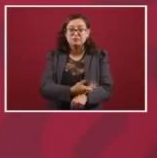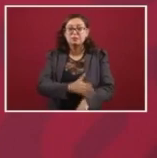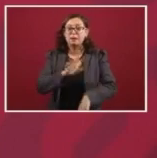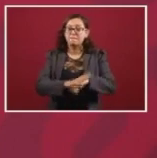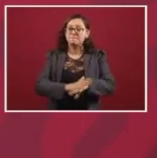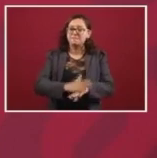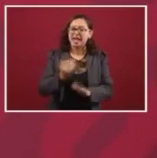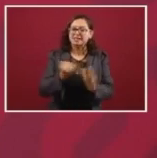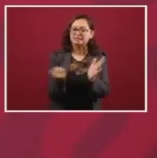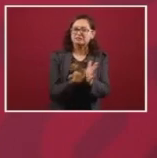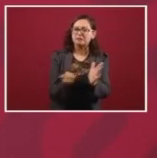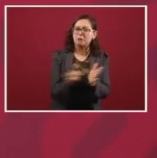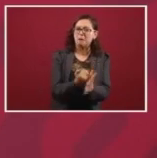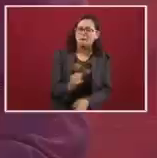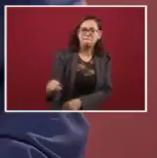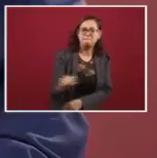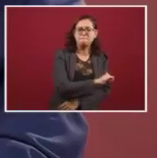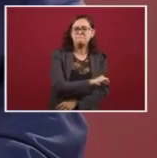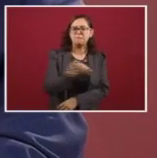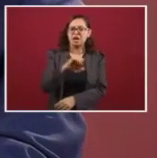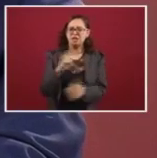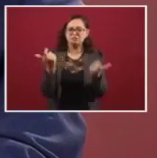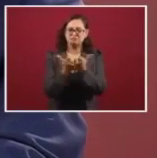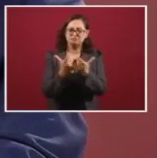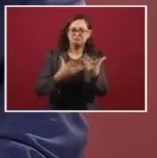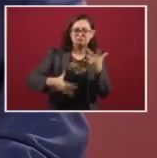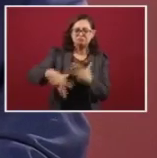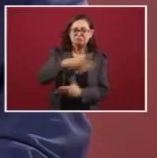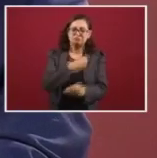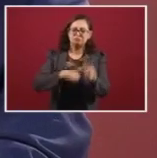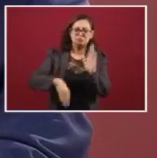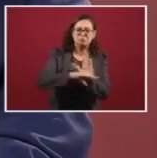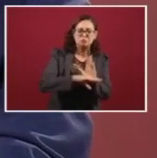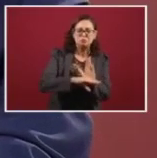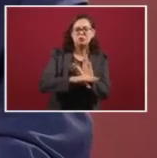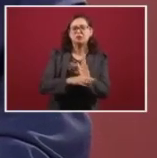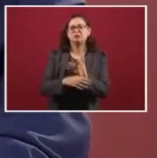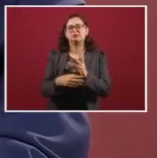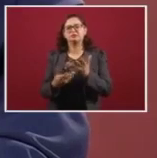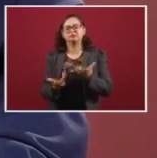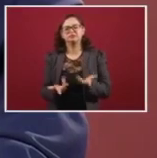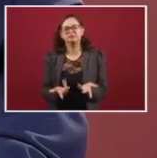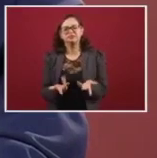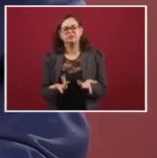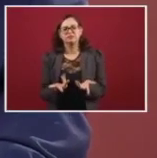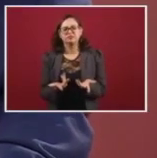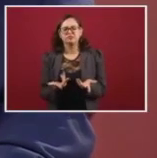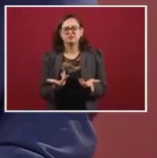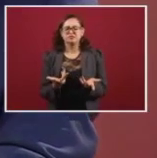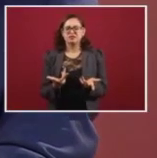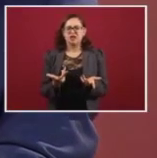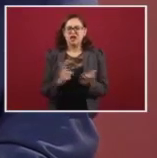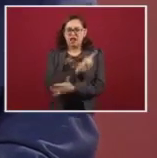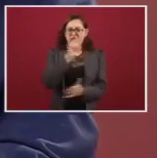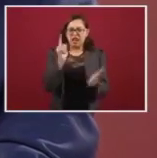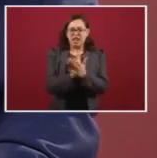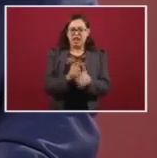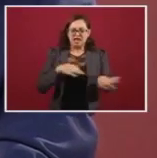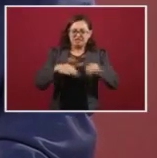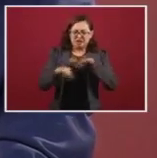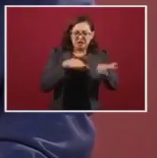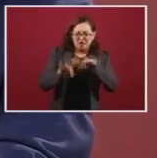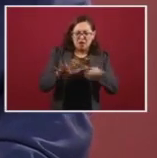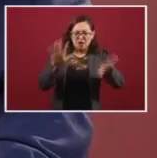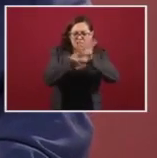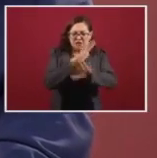de impuestos, paralización de la economía. ¿Qué fue la reforma laboral? Quitarle